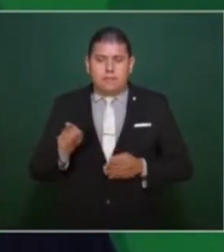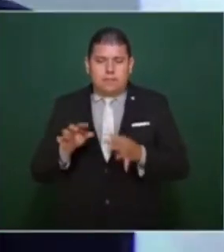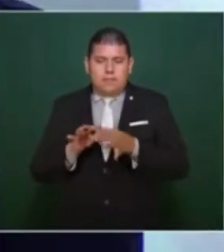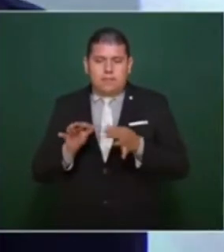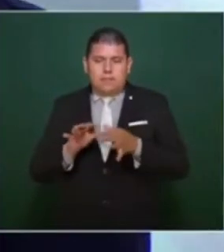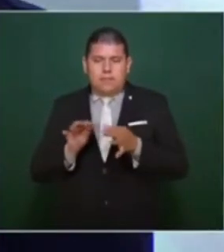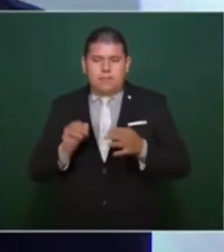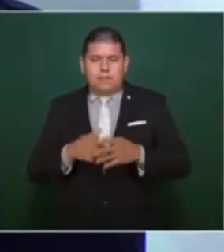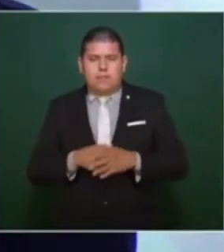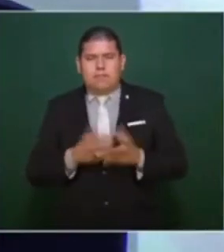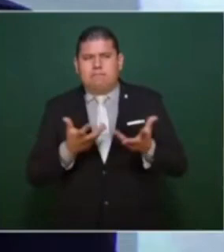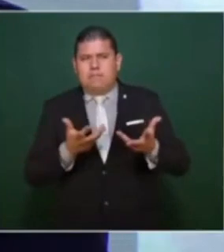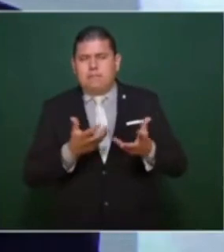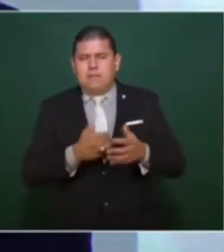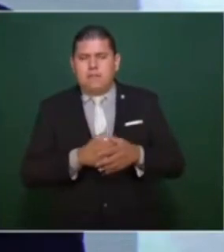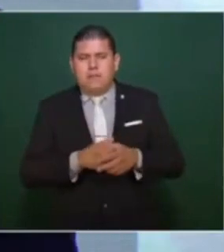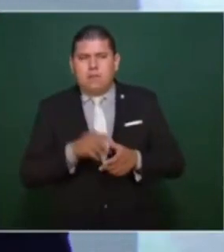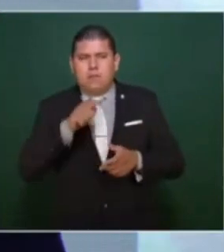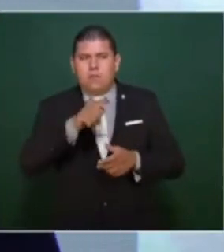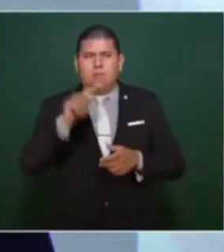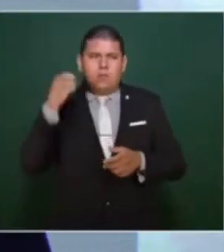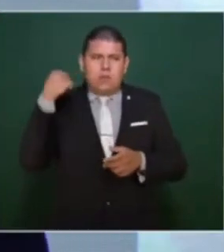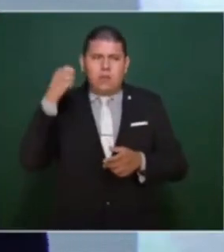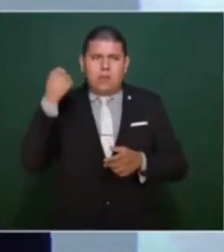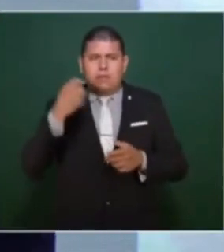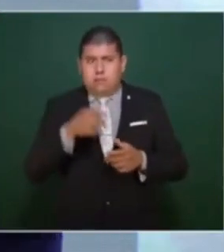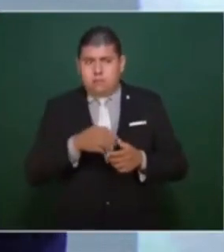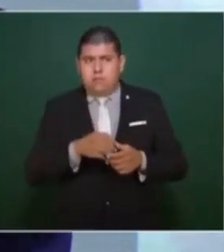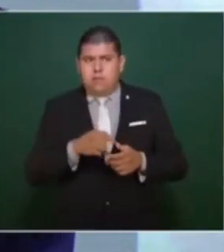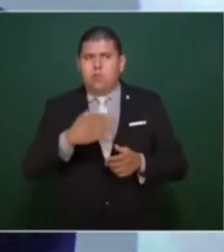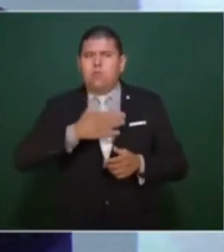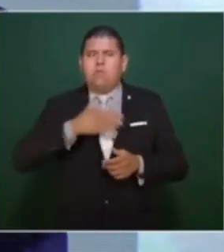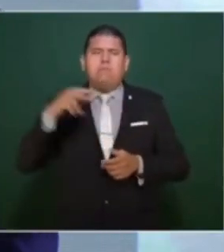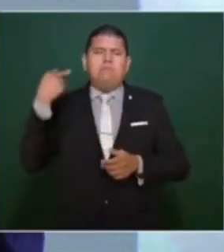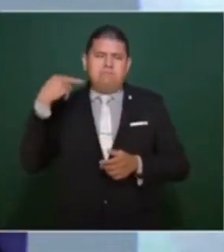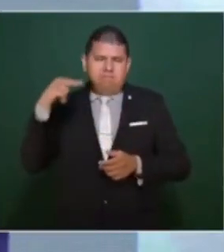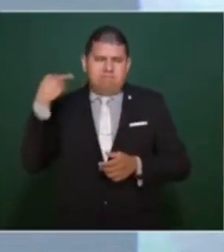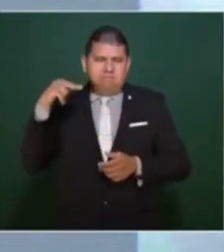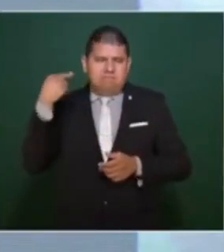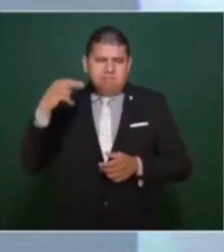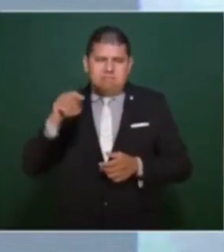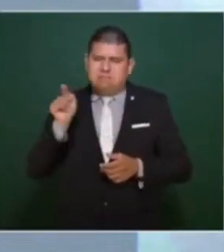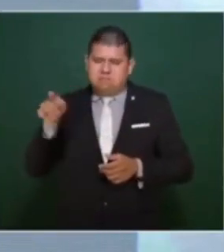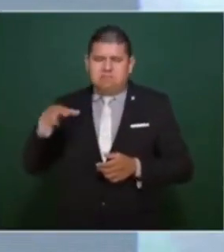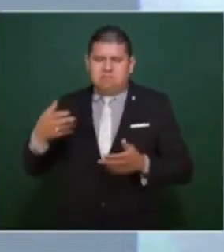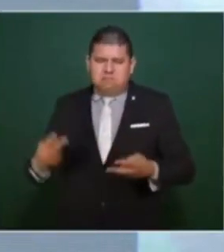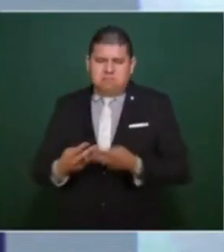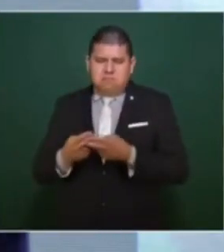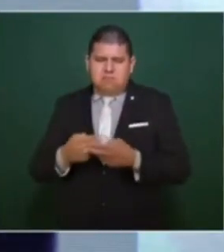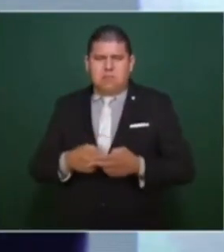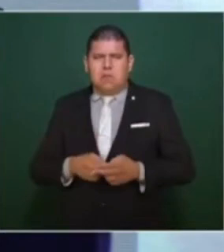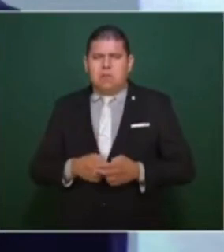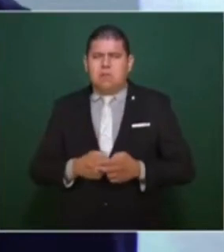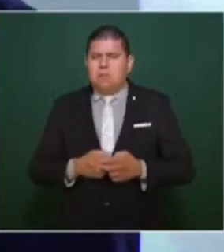tú, Enrique, eres de Tabasco, yo soy de Veracruz y conocemos